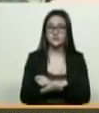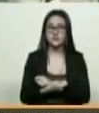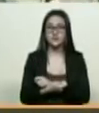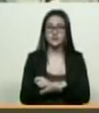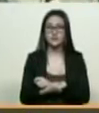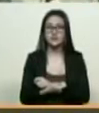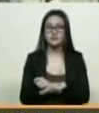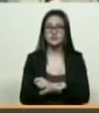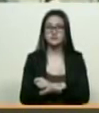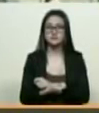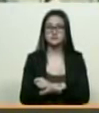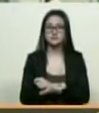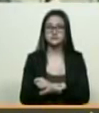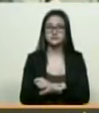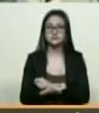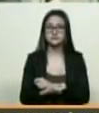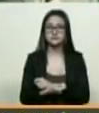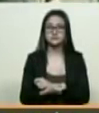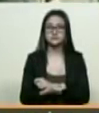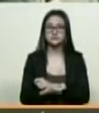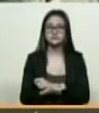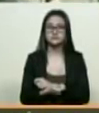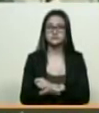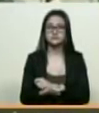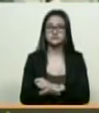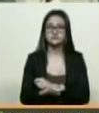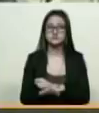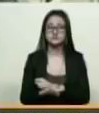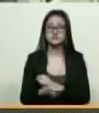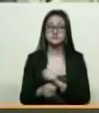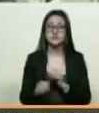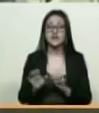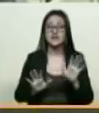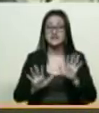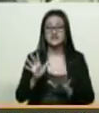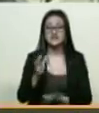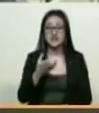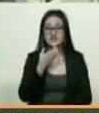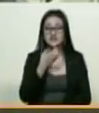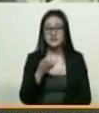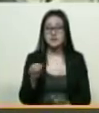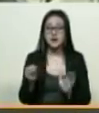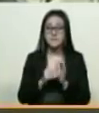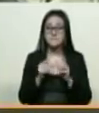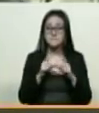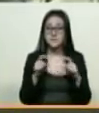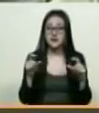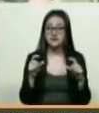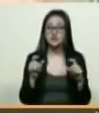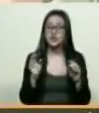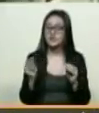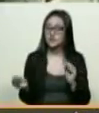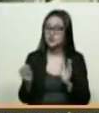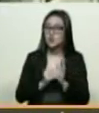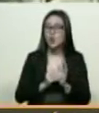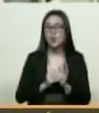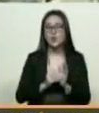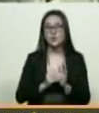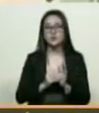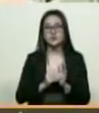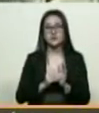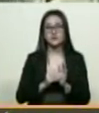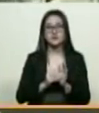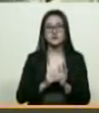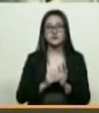a el 15, a los precios que estaban marcados el 15 de diciembre de 2017. Que a nuestro concepto